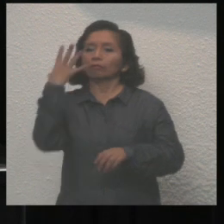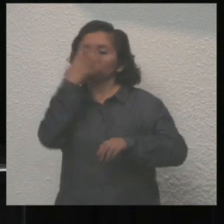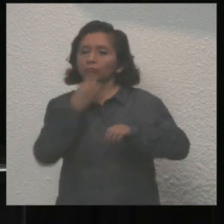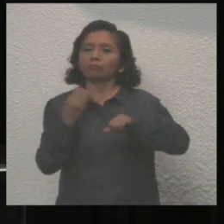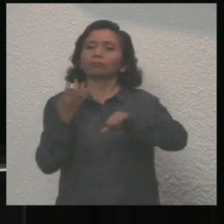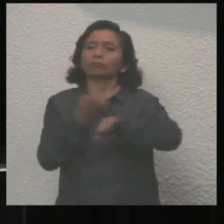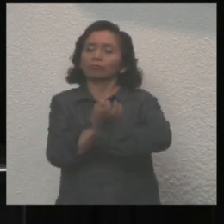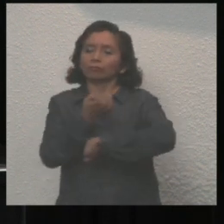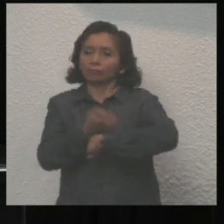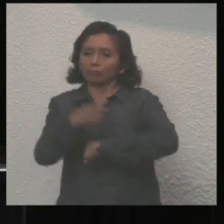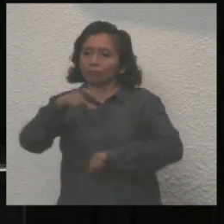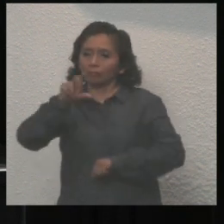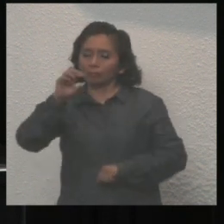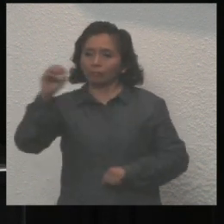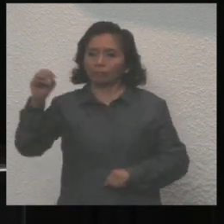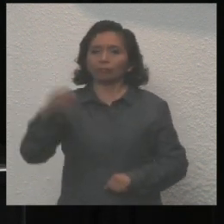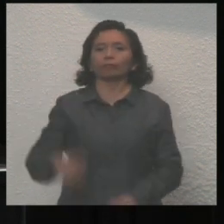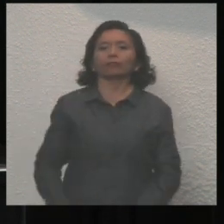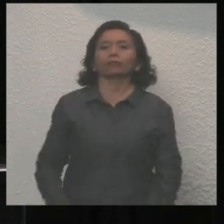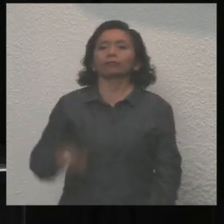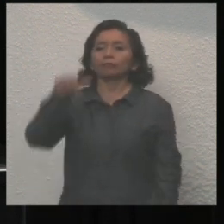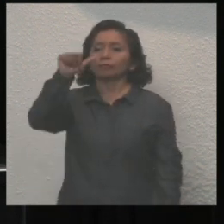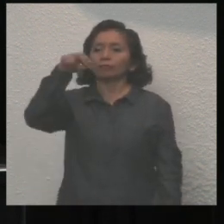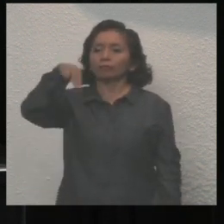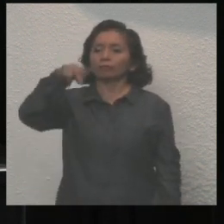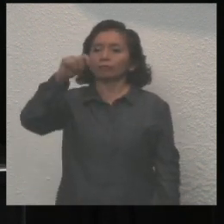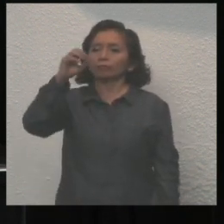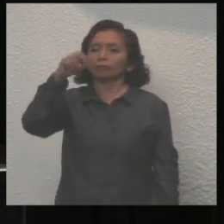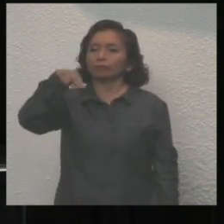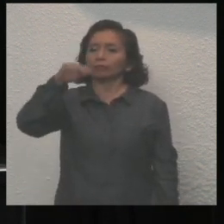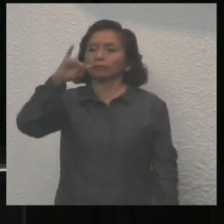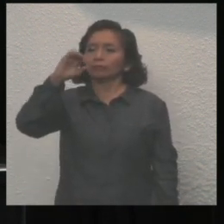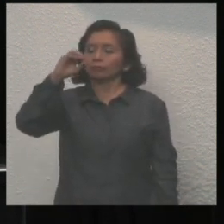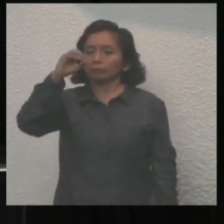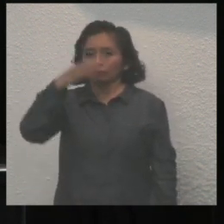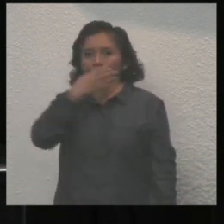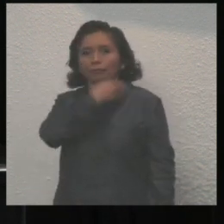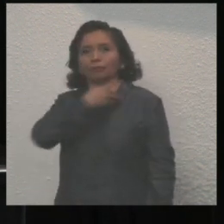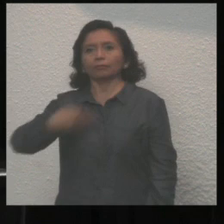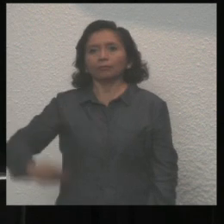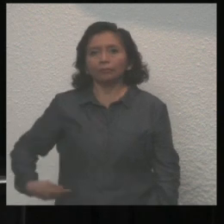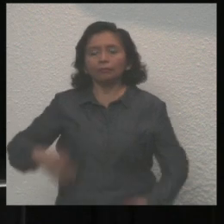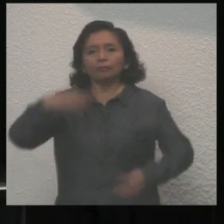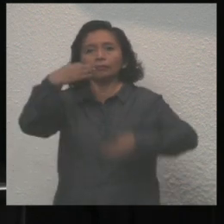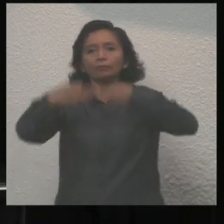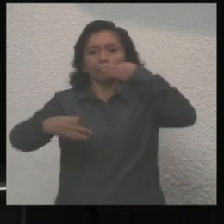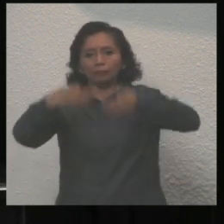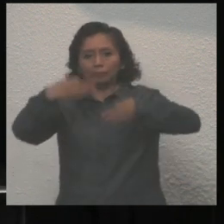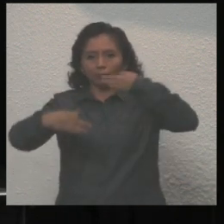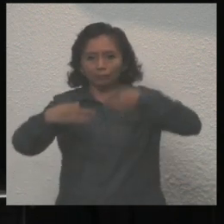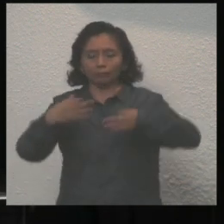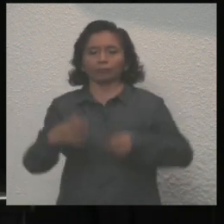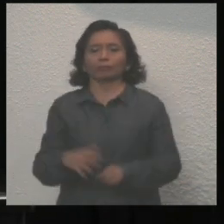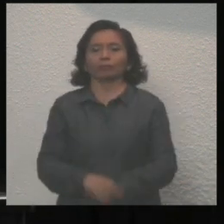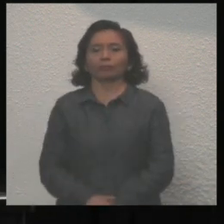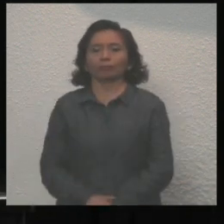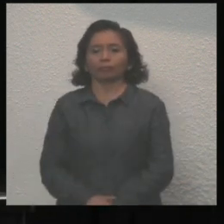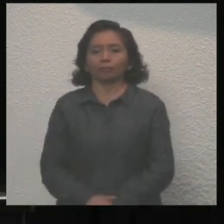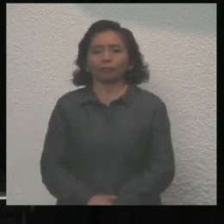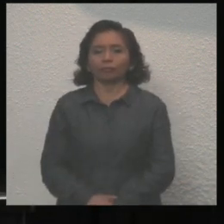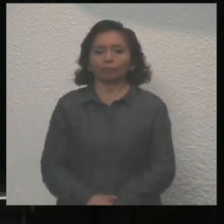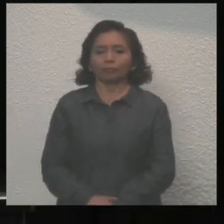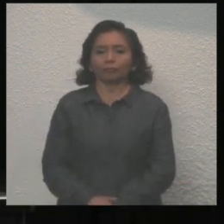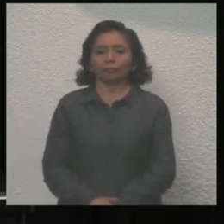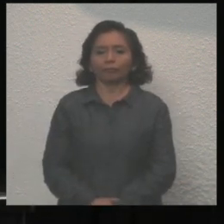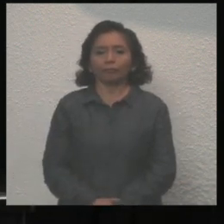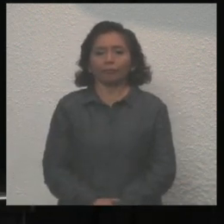Roo, magistrado Antonio León Ruiz, presidente del Tribunal Superior de Justicia y de la